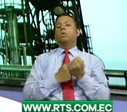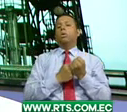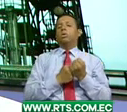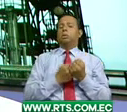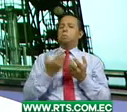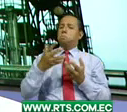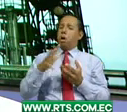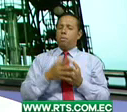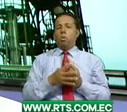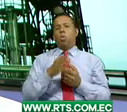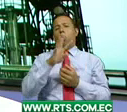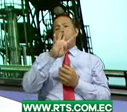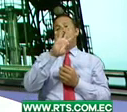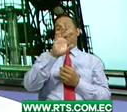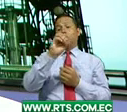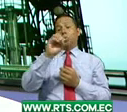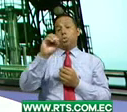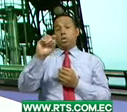esta planta es de